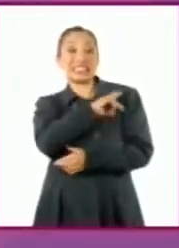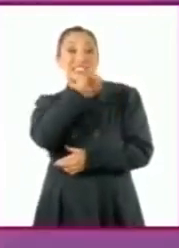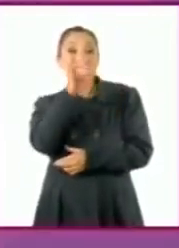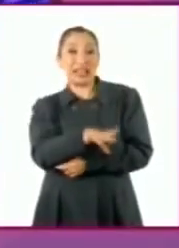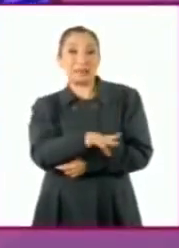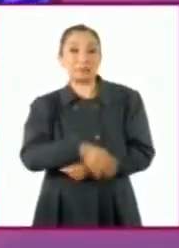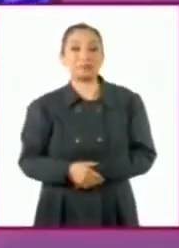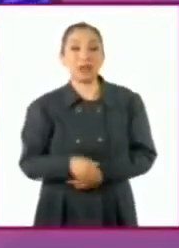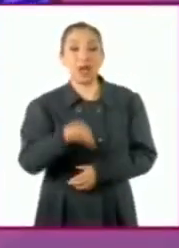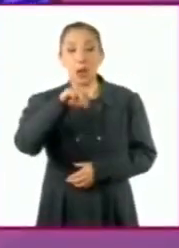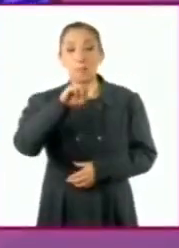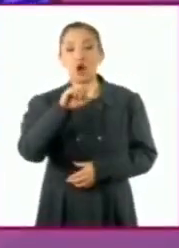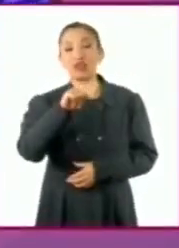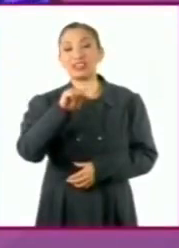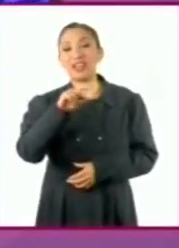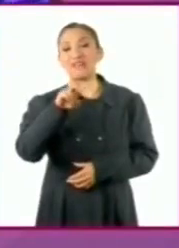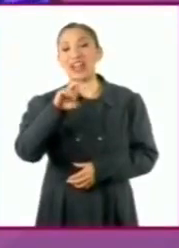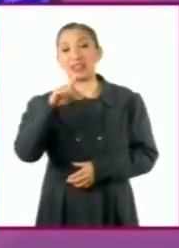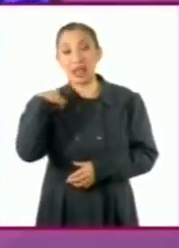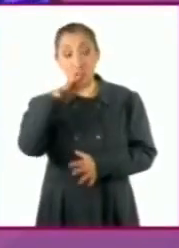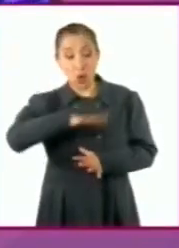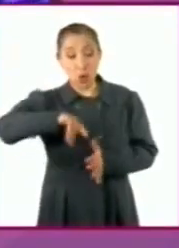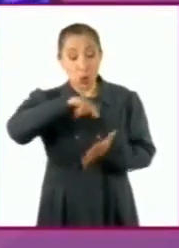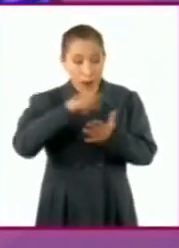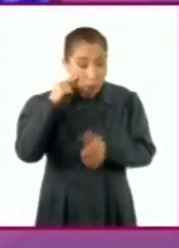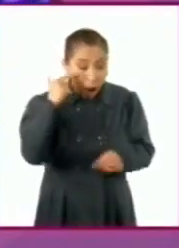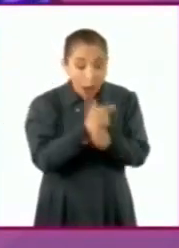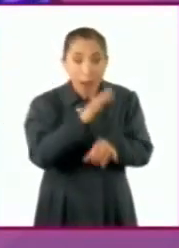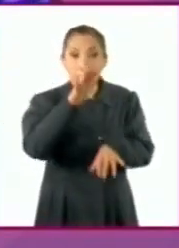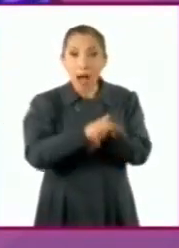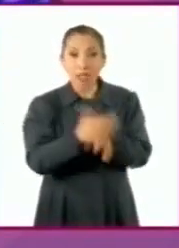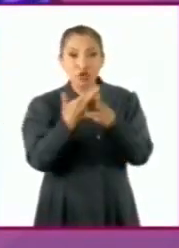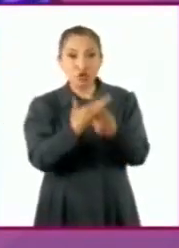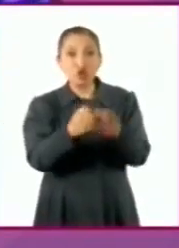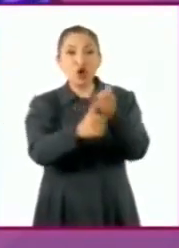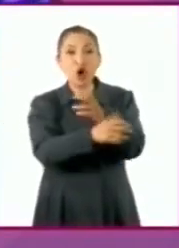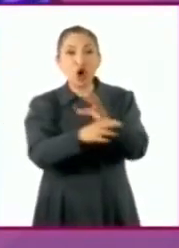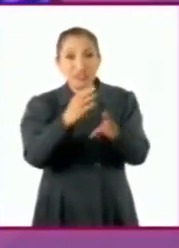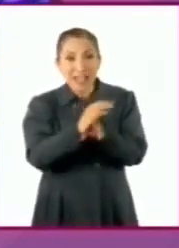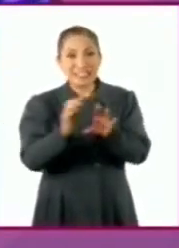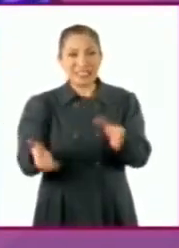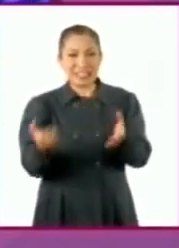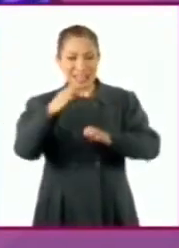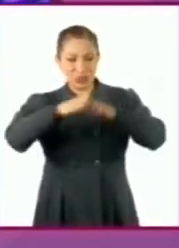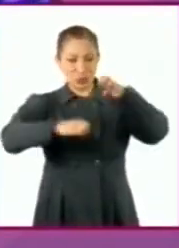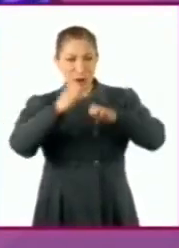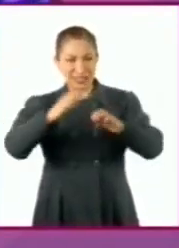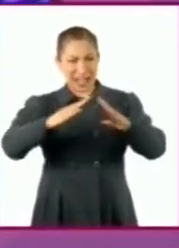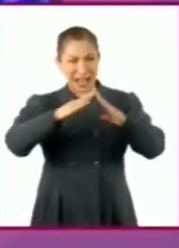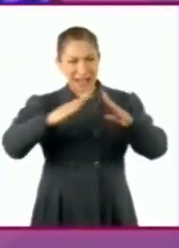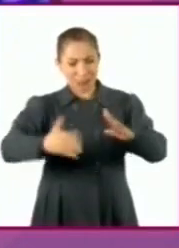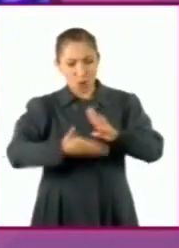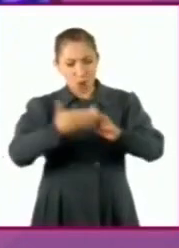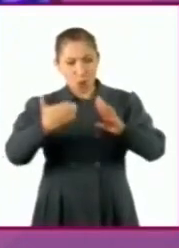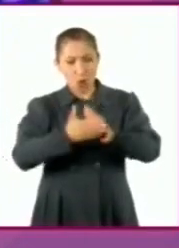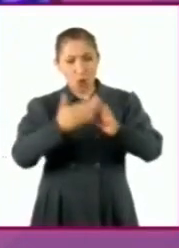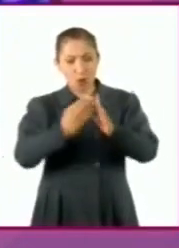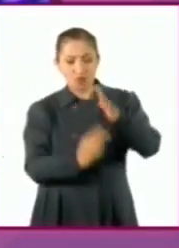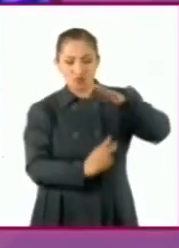de radiocarbono para la capa de tierra, donde se encontraron los huesos y las puntas, se determinó en 10.700 años de